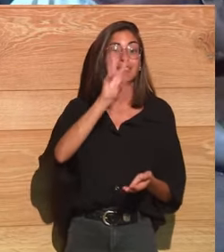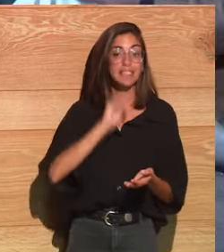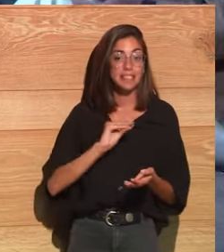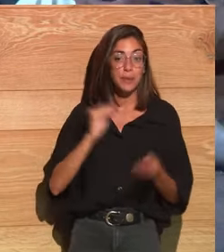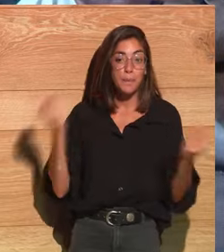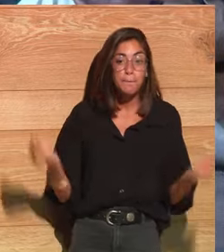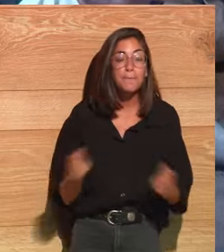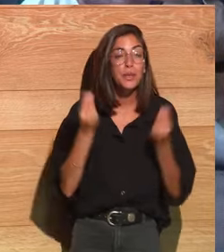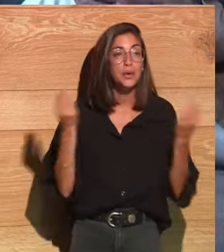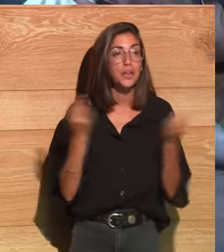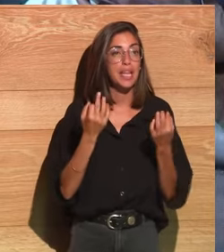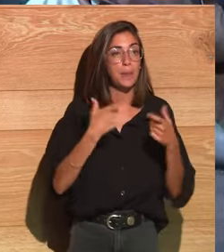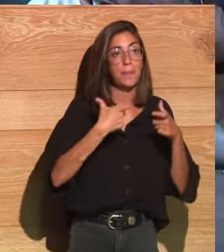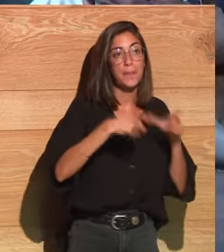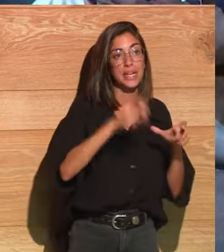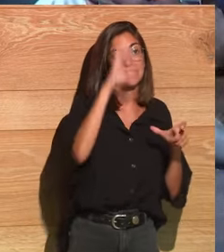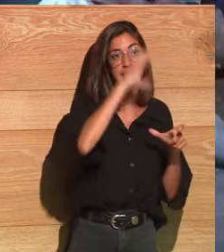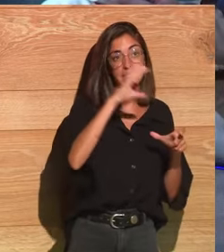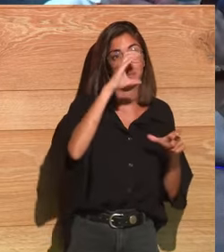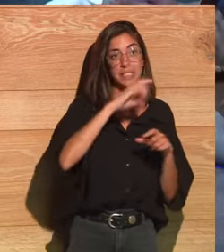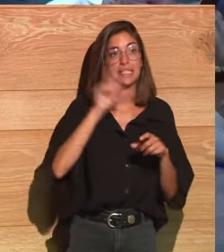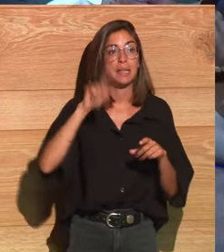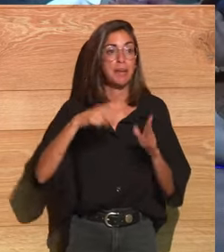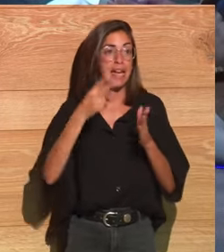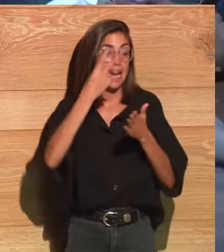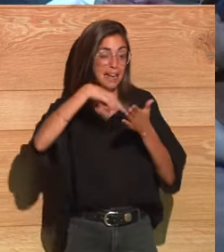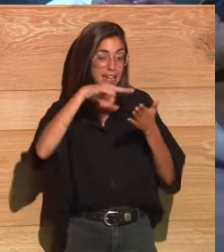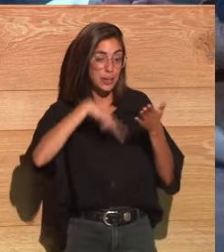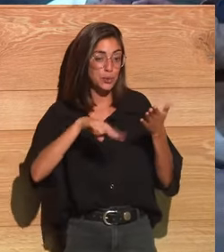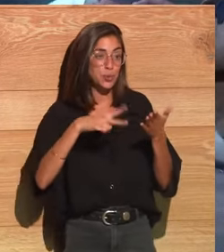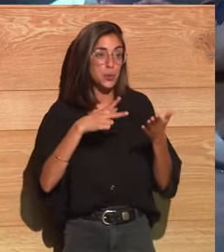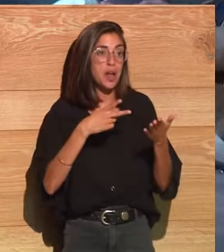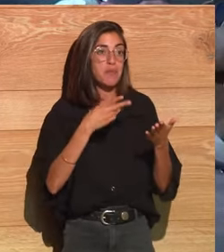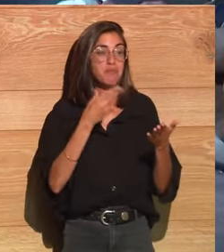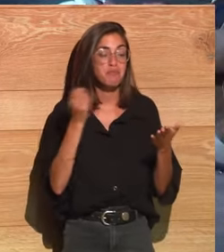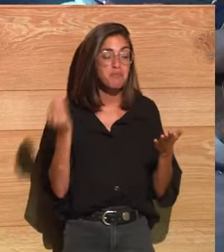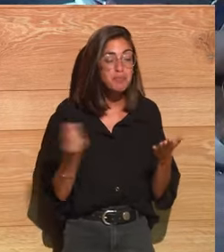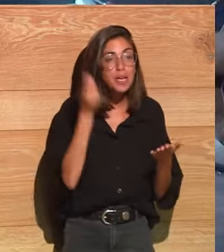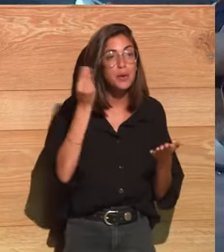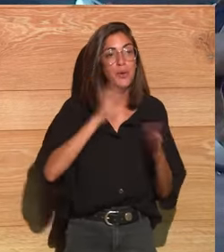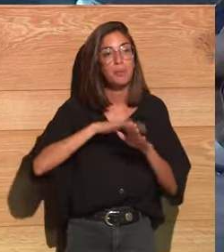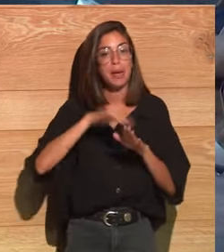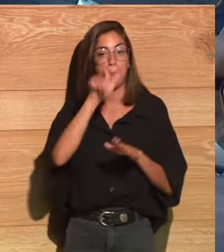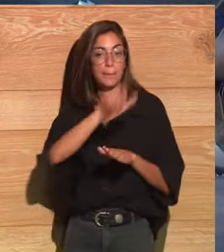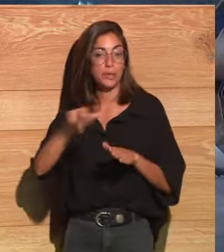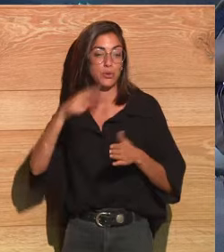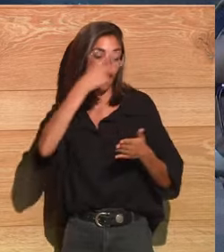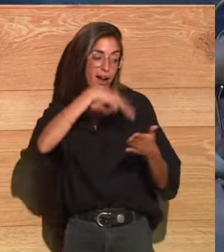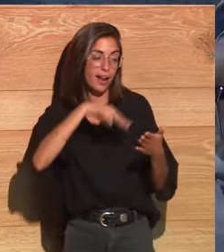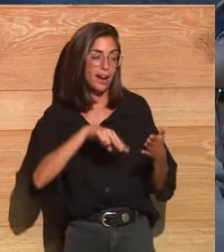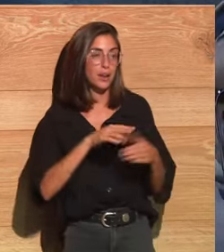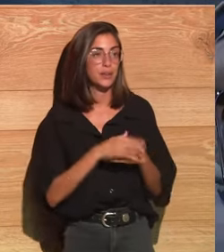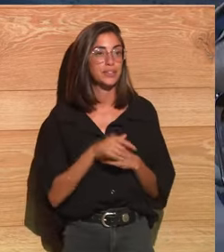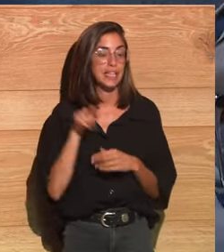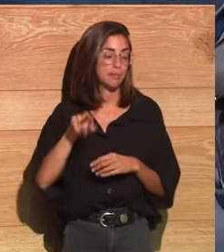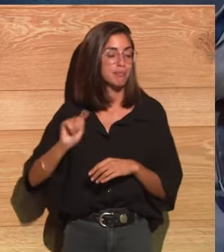que también ayudan a que sea una lectura mucho más sugerente y seductora para el lector, cosa que realmente